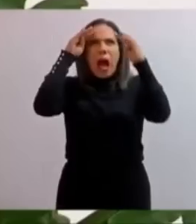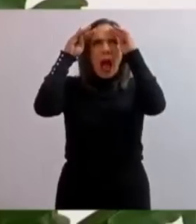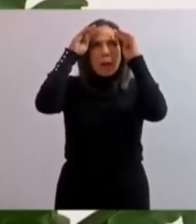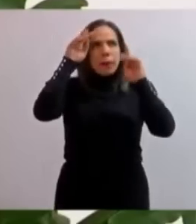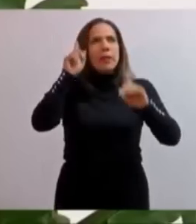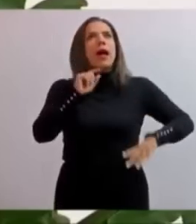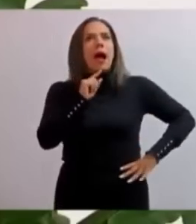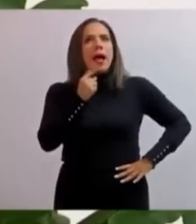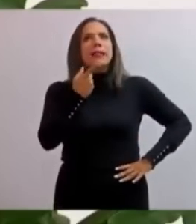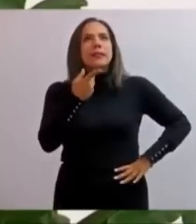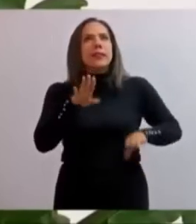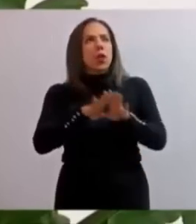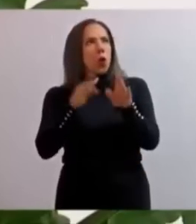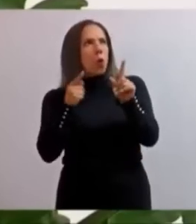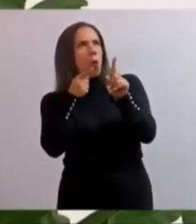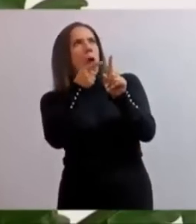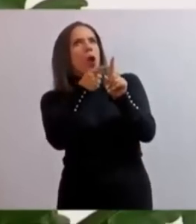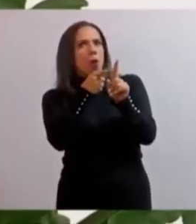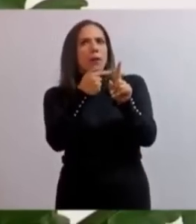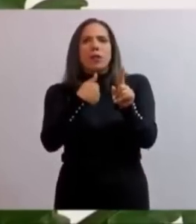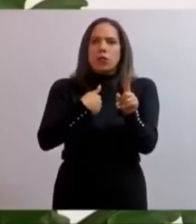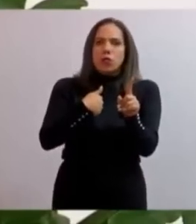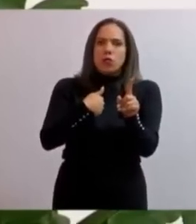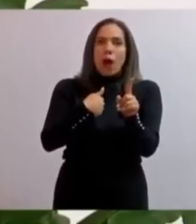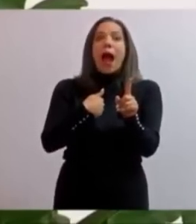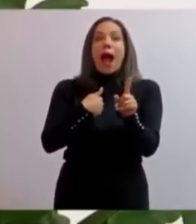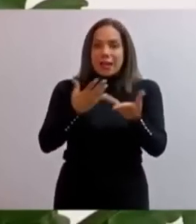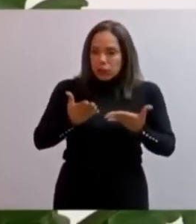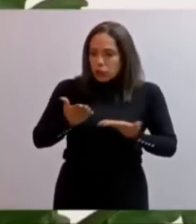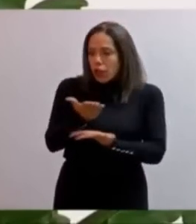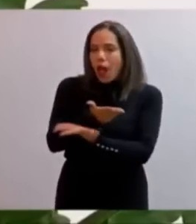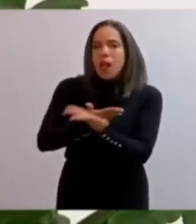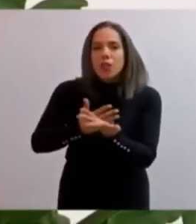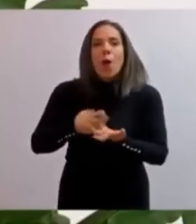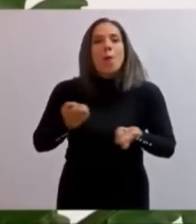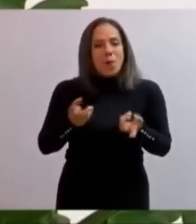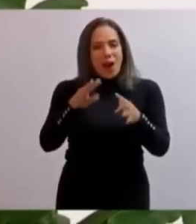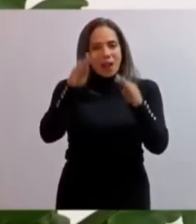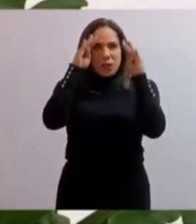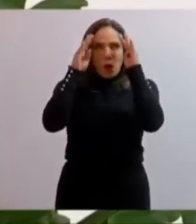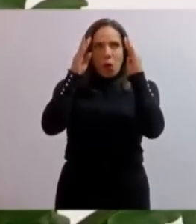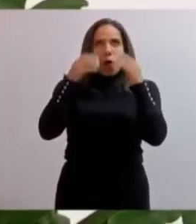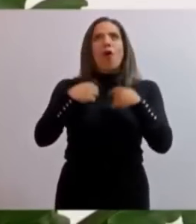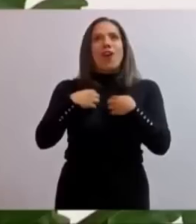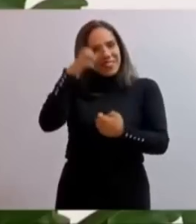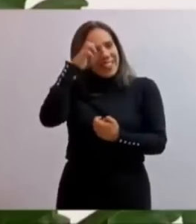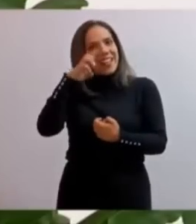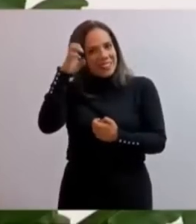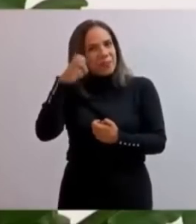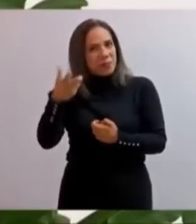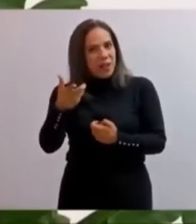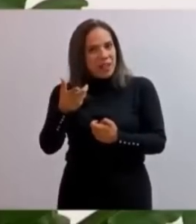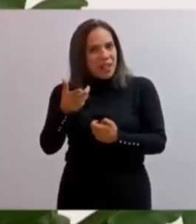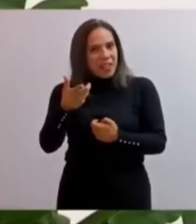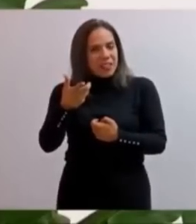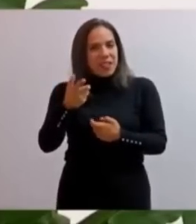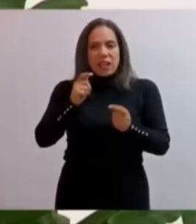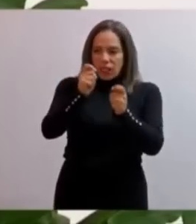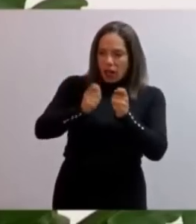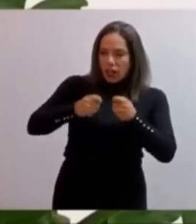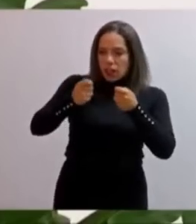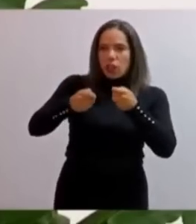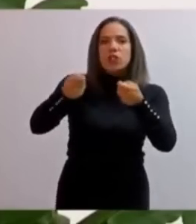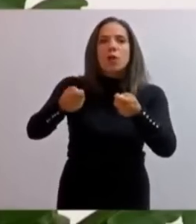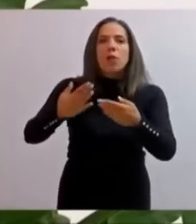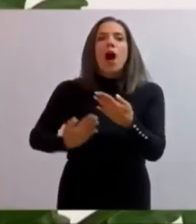crítica lo que hemos logrado y aportar nuestros conocimientos, saberes y experiencias para proponer estrategias